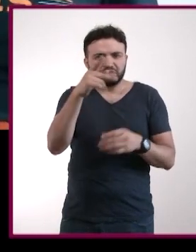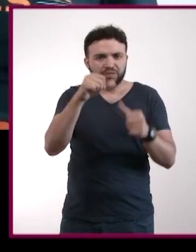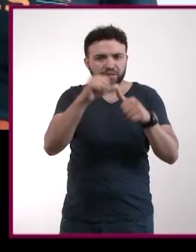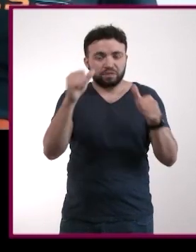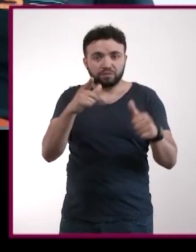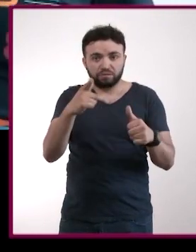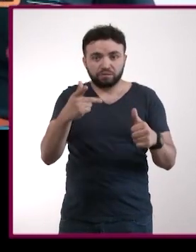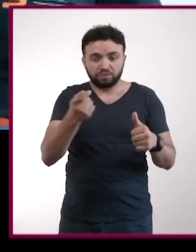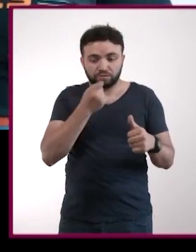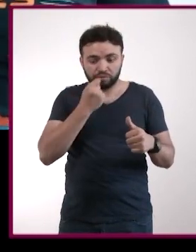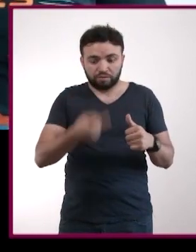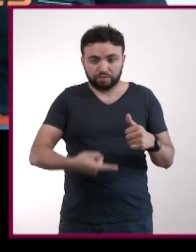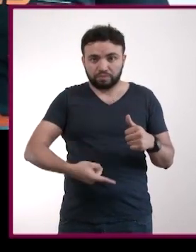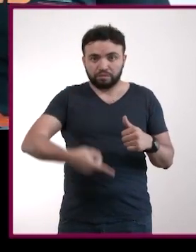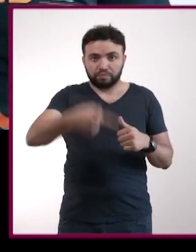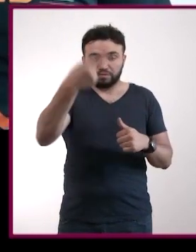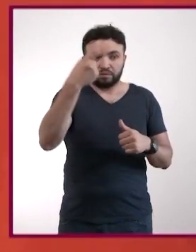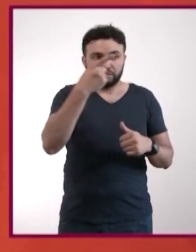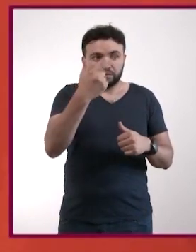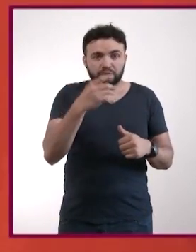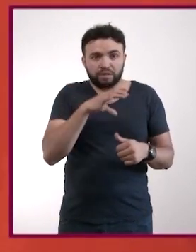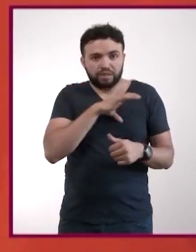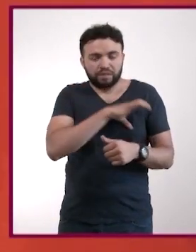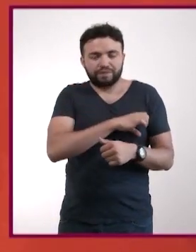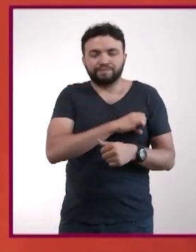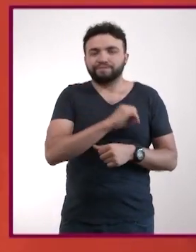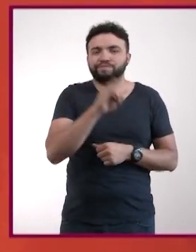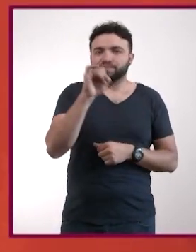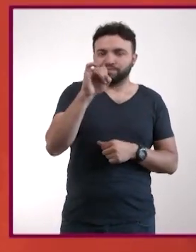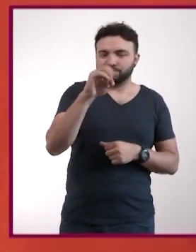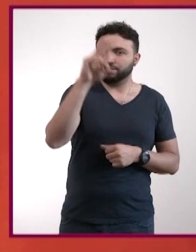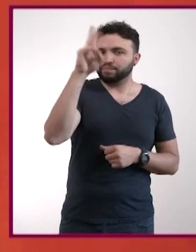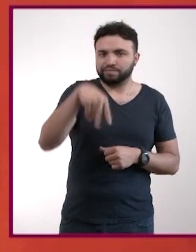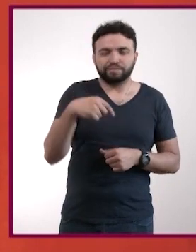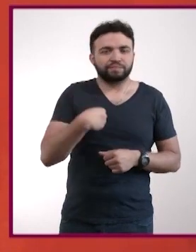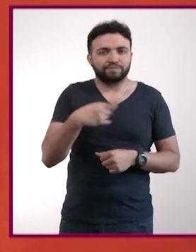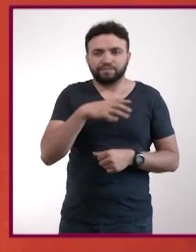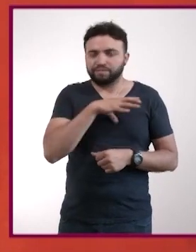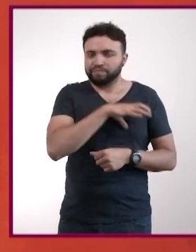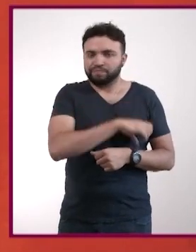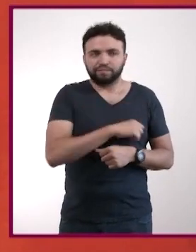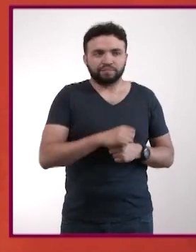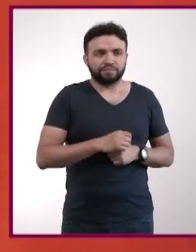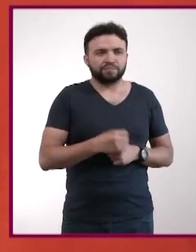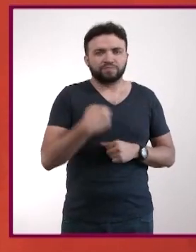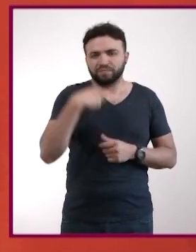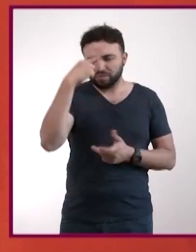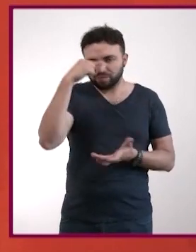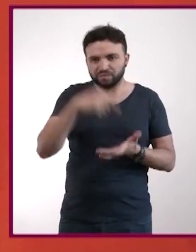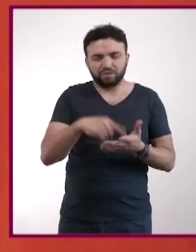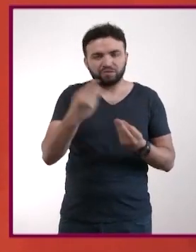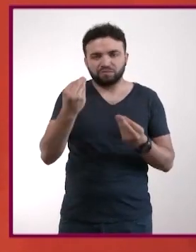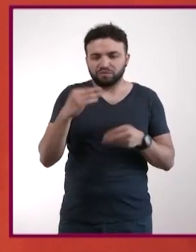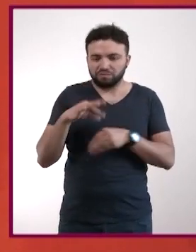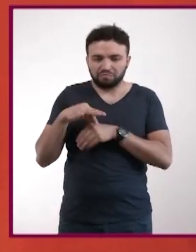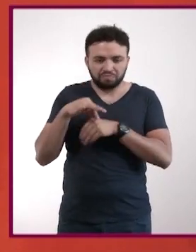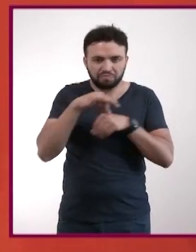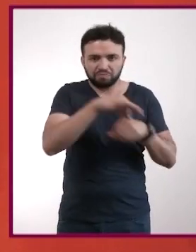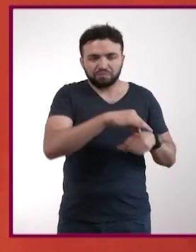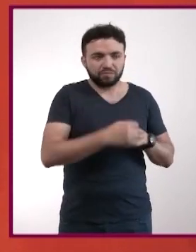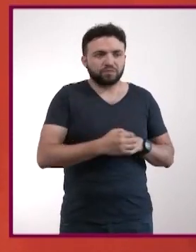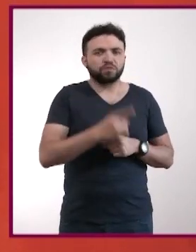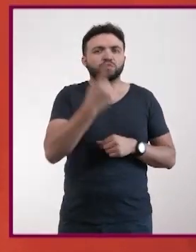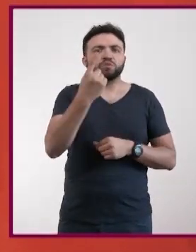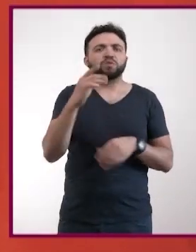¿Desde la infancia sentiste esta vocación? Sí, totalmente. Yo creo que influyó muchísimo.